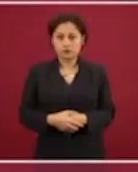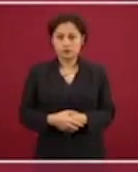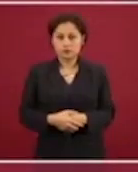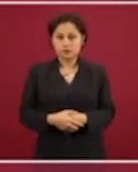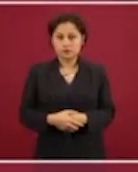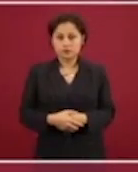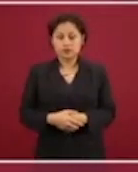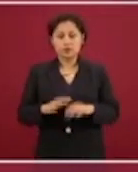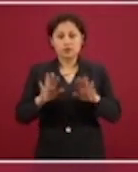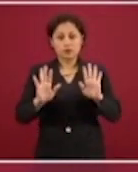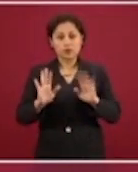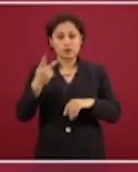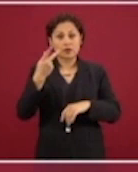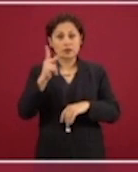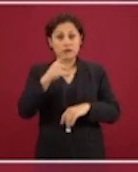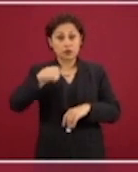por la fuerza,